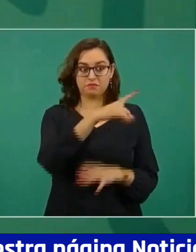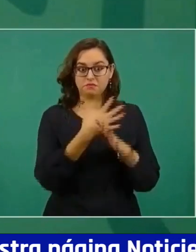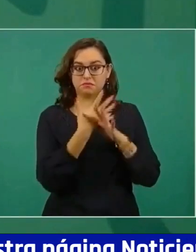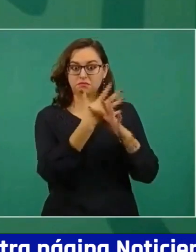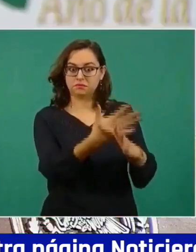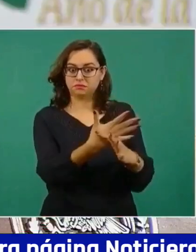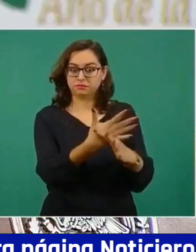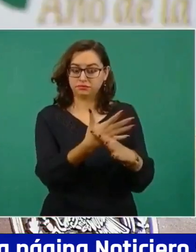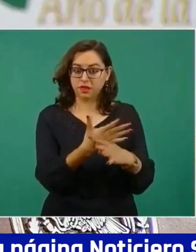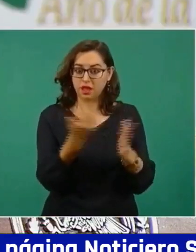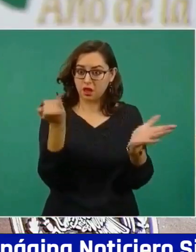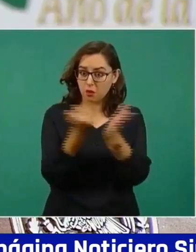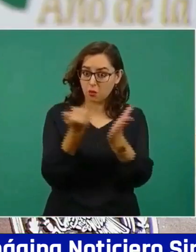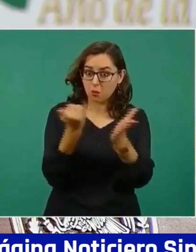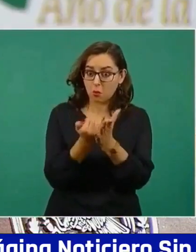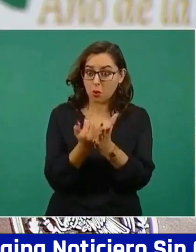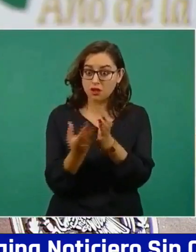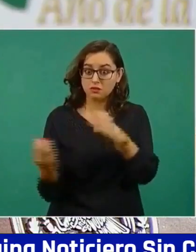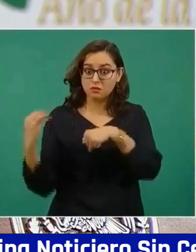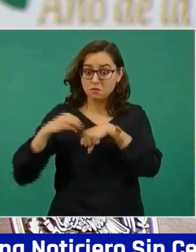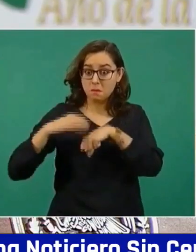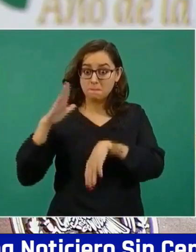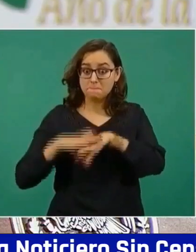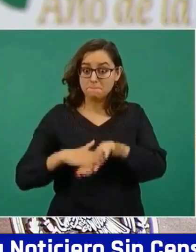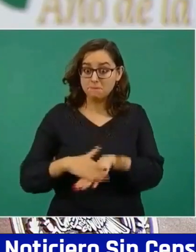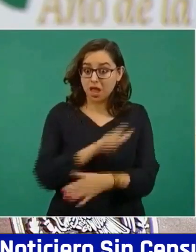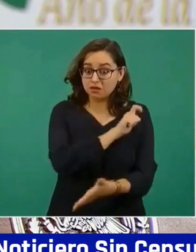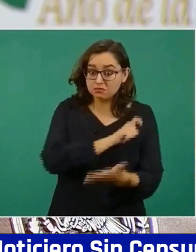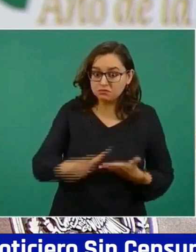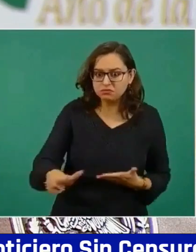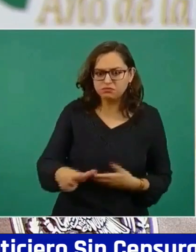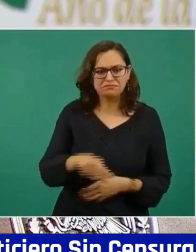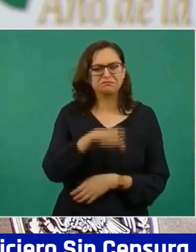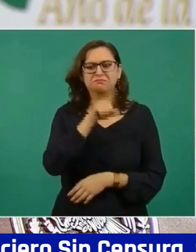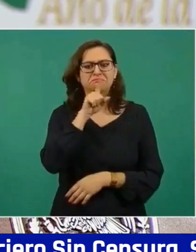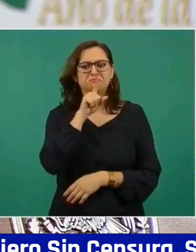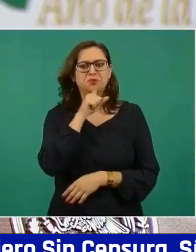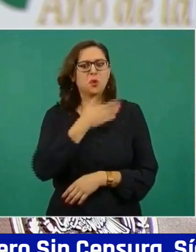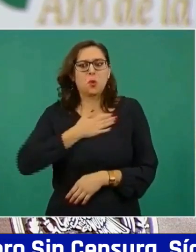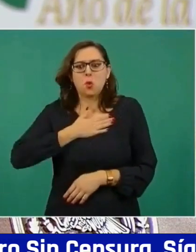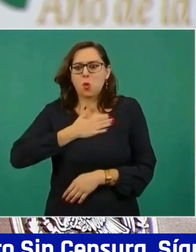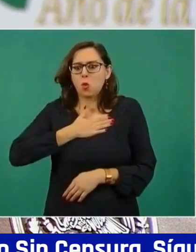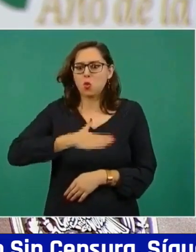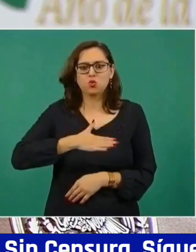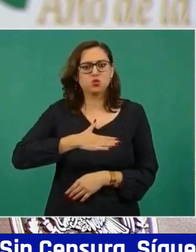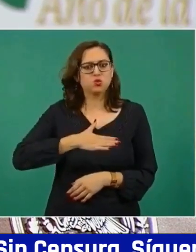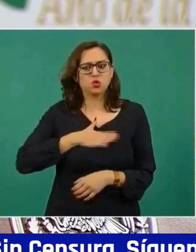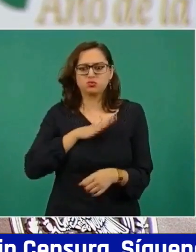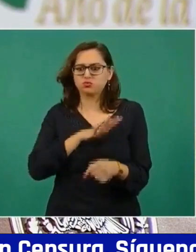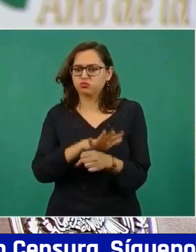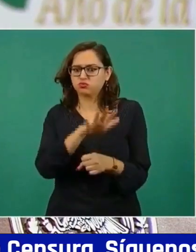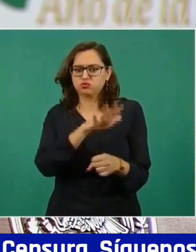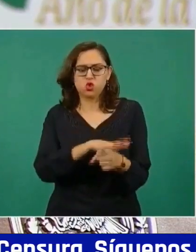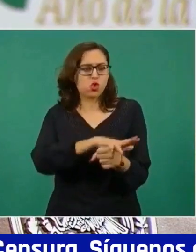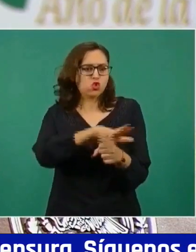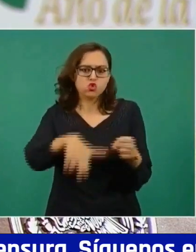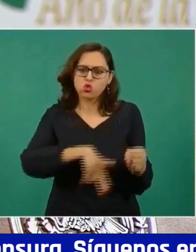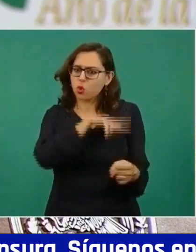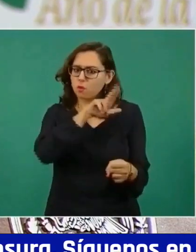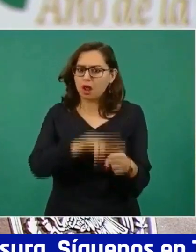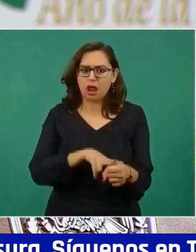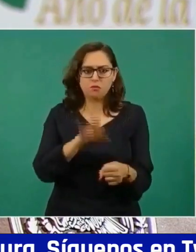sino que paguen lo que deben de pagar, lo que les corresponde.